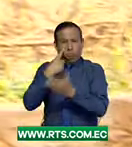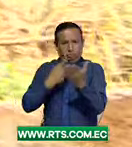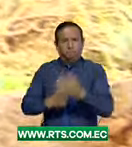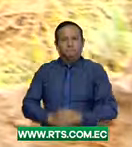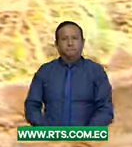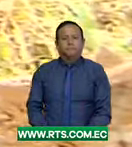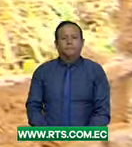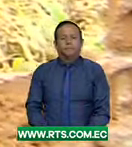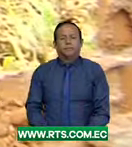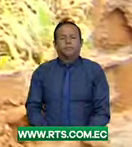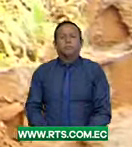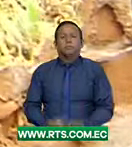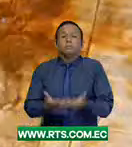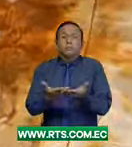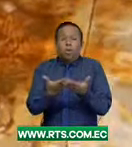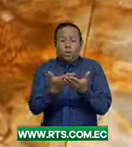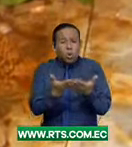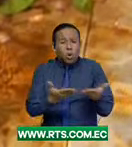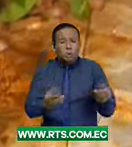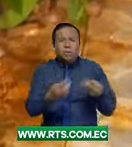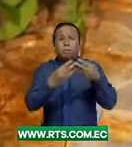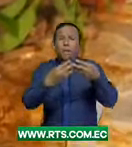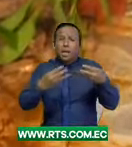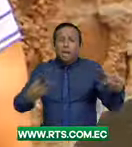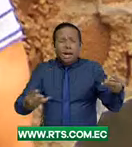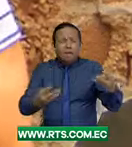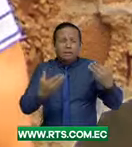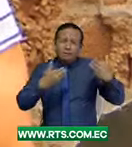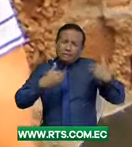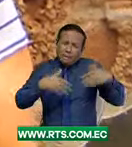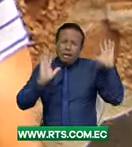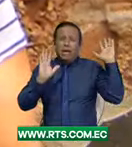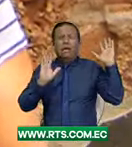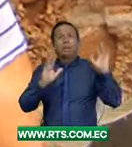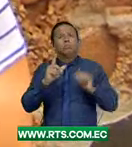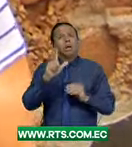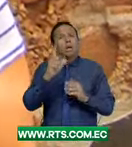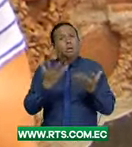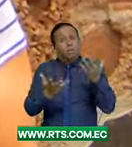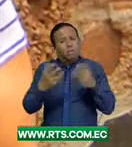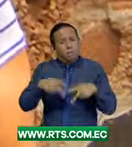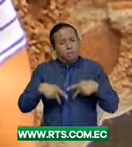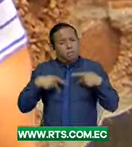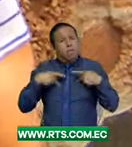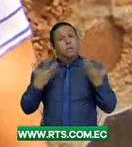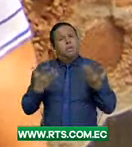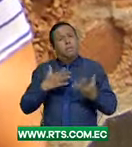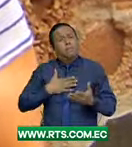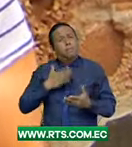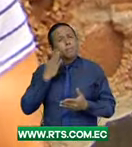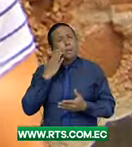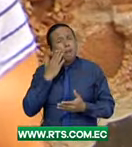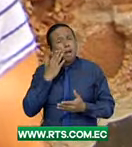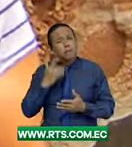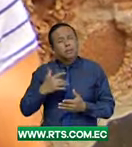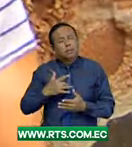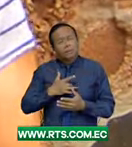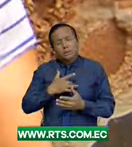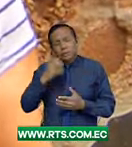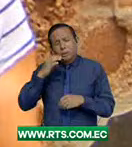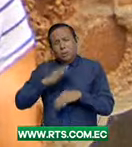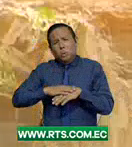Lo material se recupera, pero en cambio la vida, imagínense que le hubiese pasado algo a mi mamá. Yo me hubiese sentido culpable